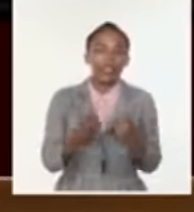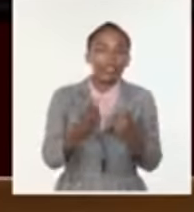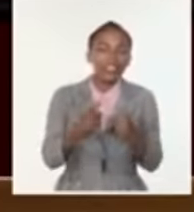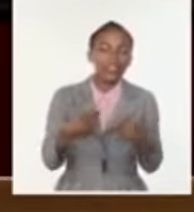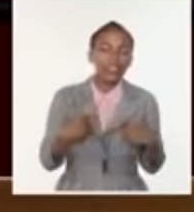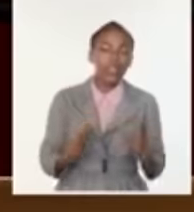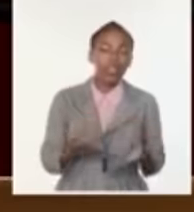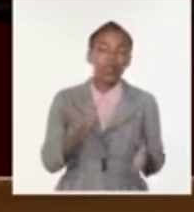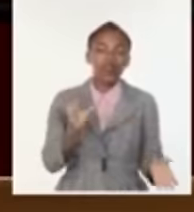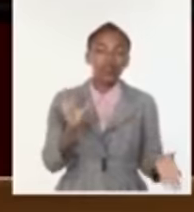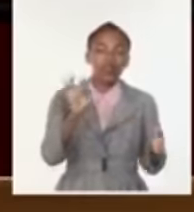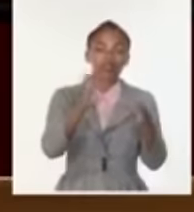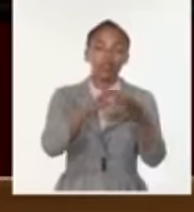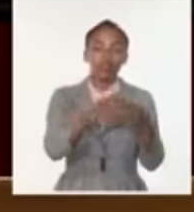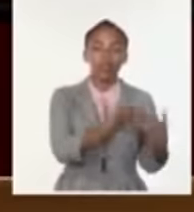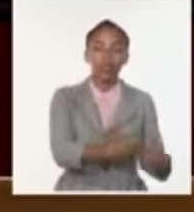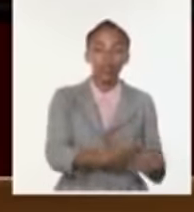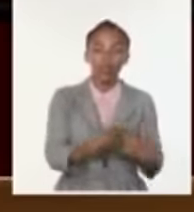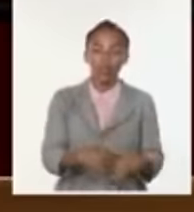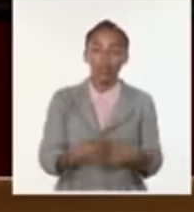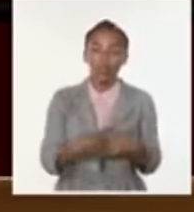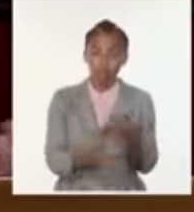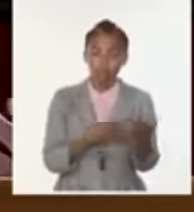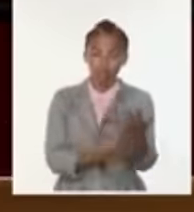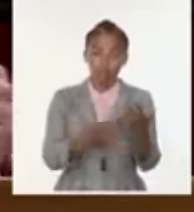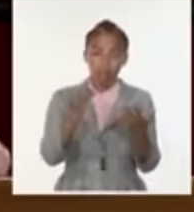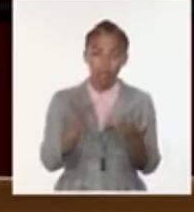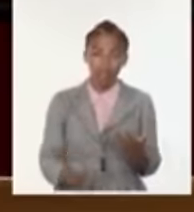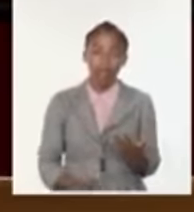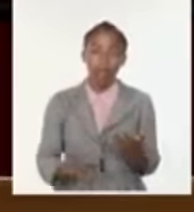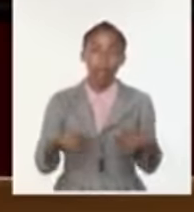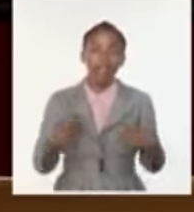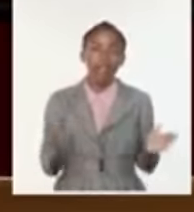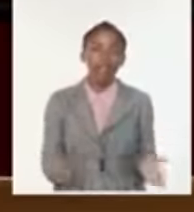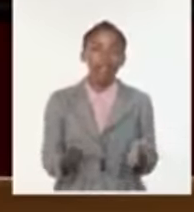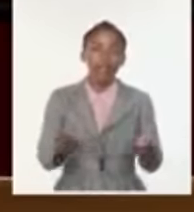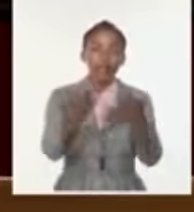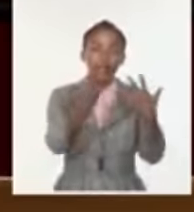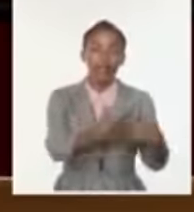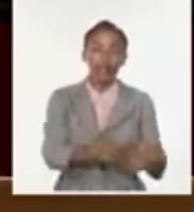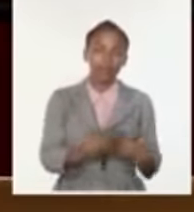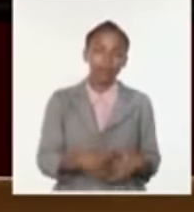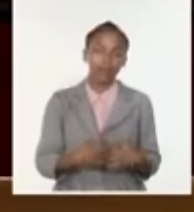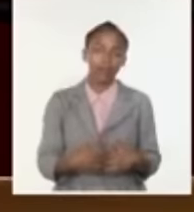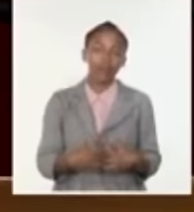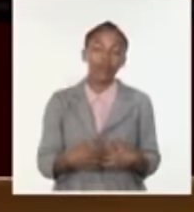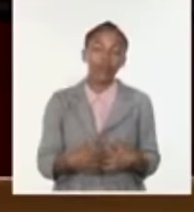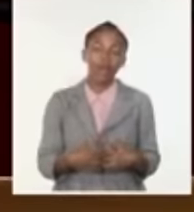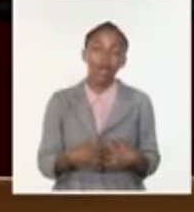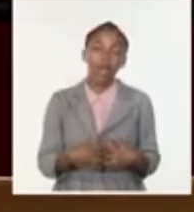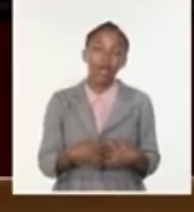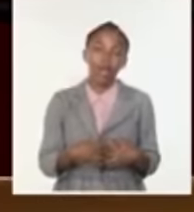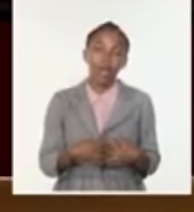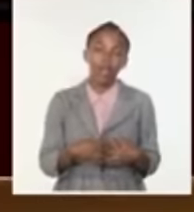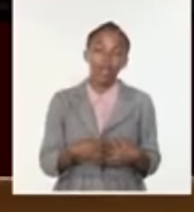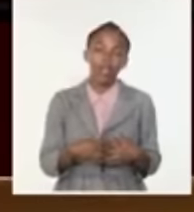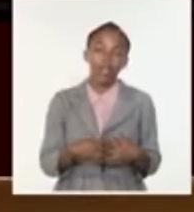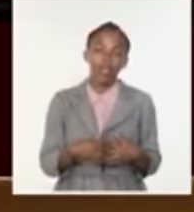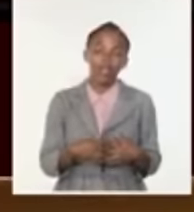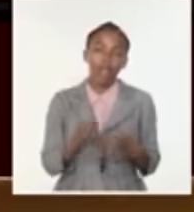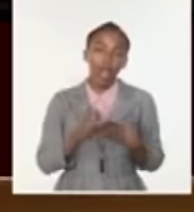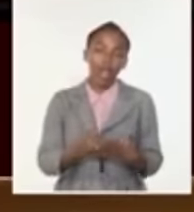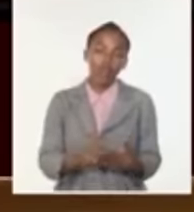el encadenamiento productivo de verdad, para estimular la producción sin afectar a la empresa.